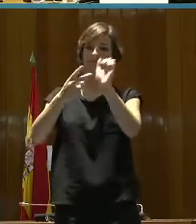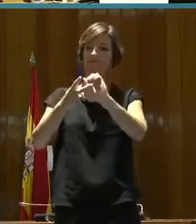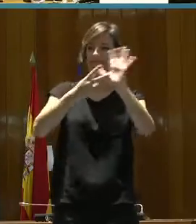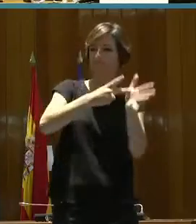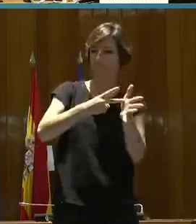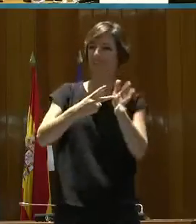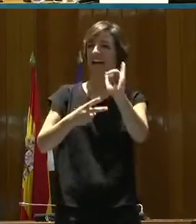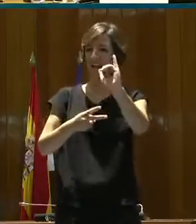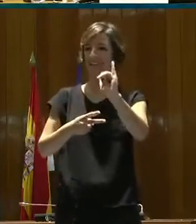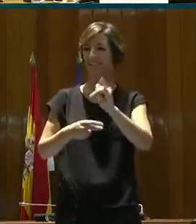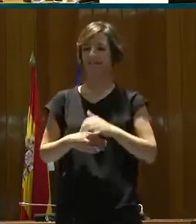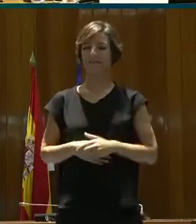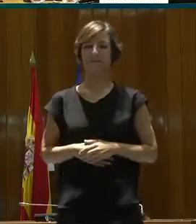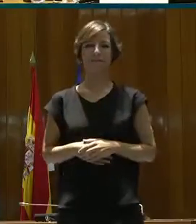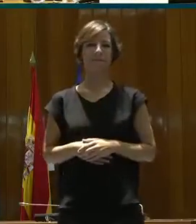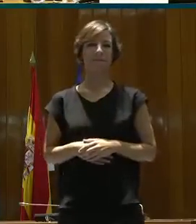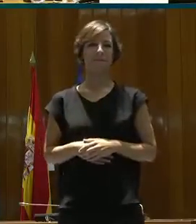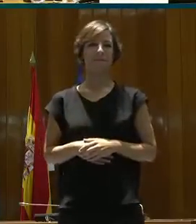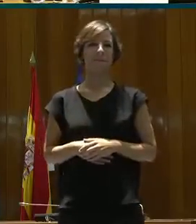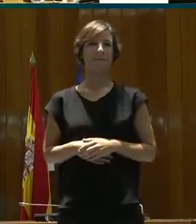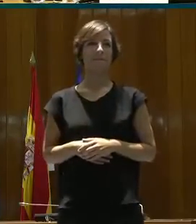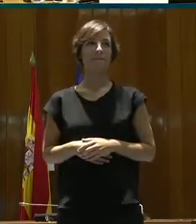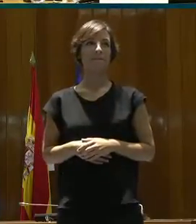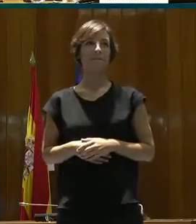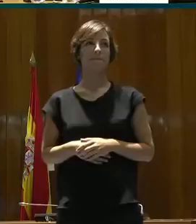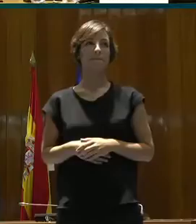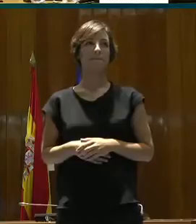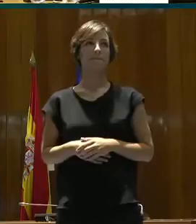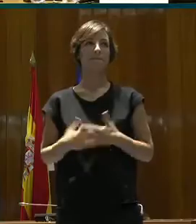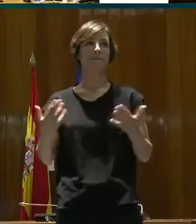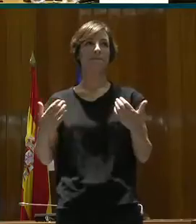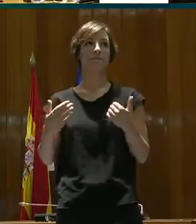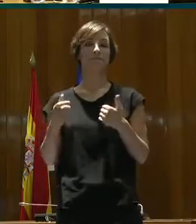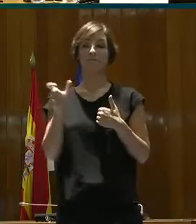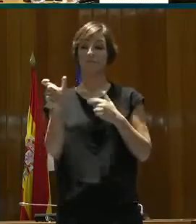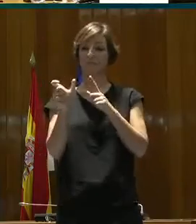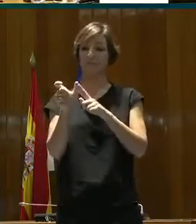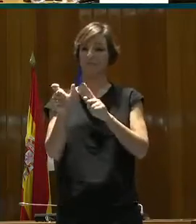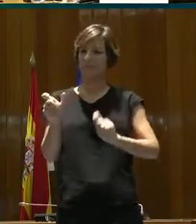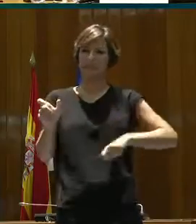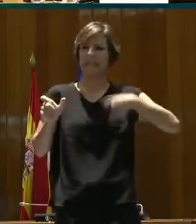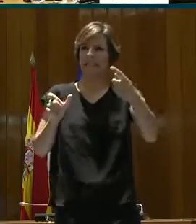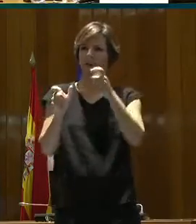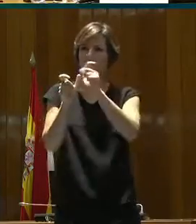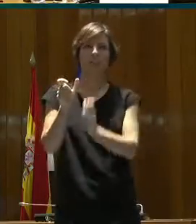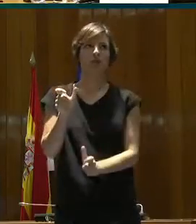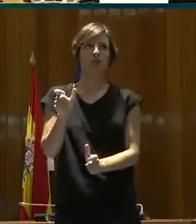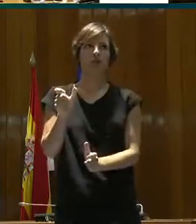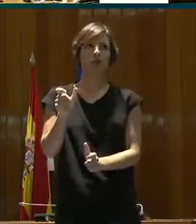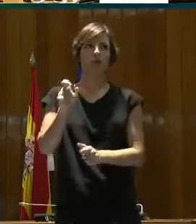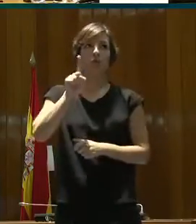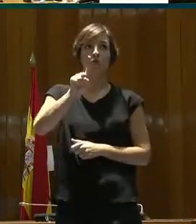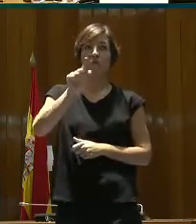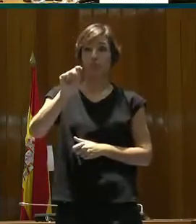otros subapartados. Y dentro del léxico nativo, bajo 1, vemos